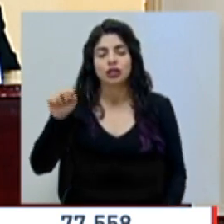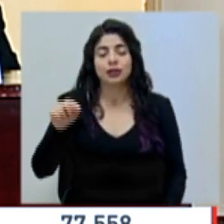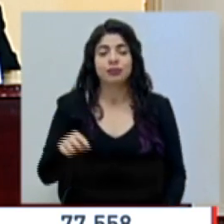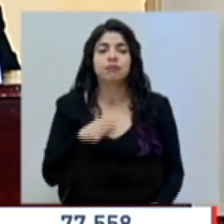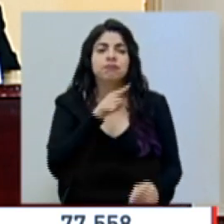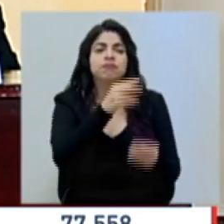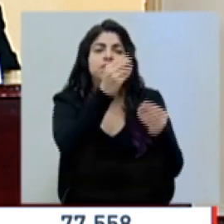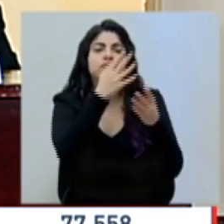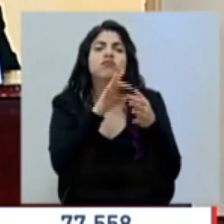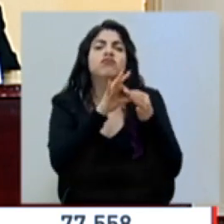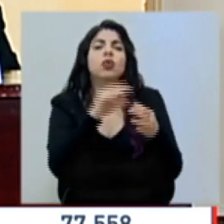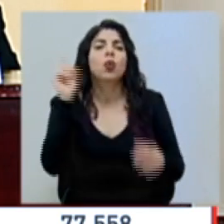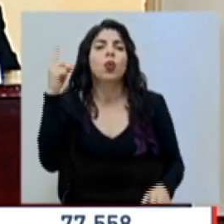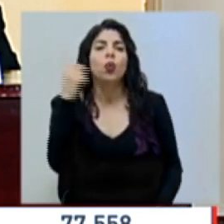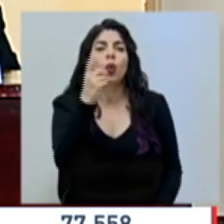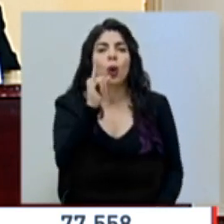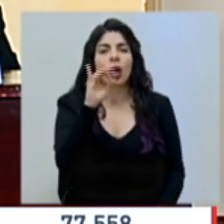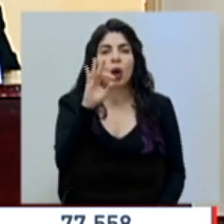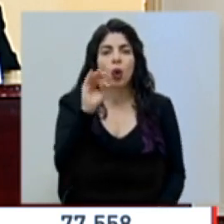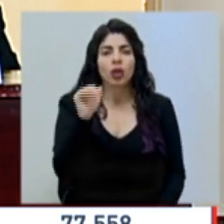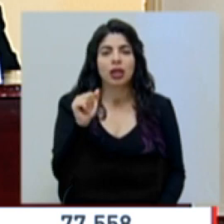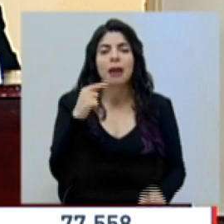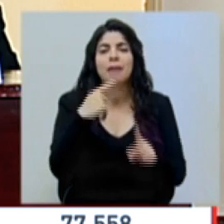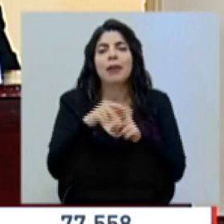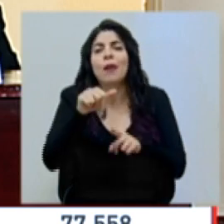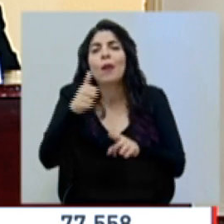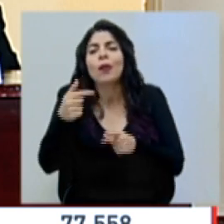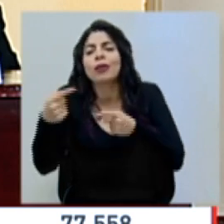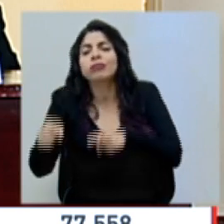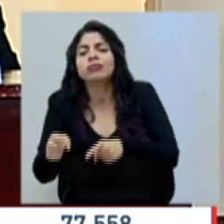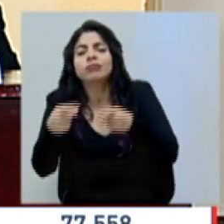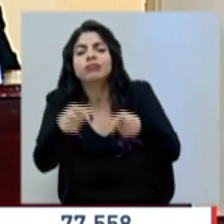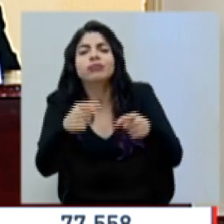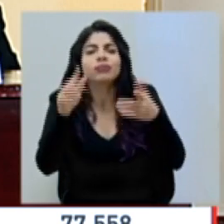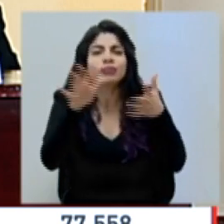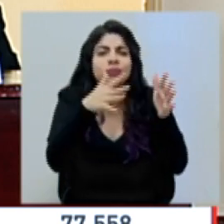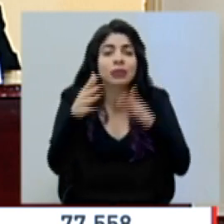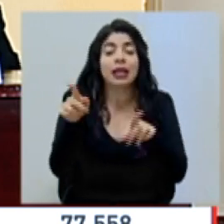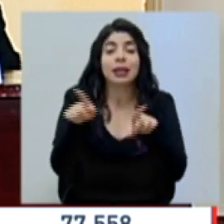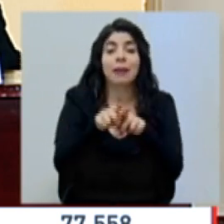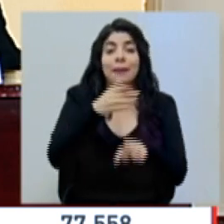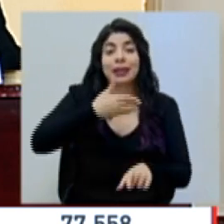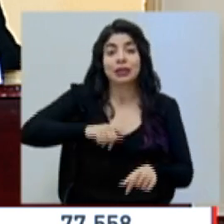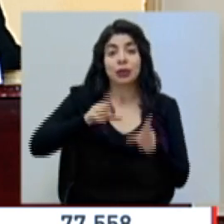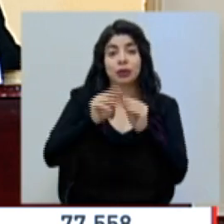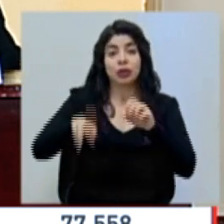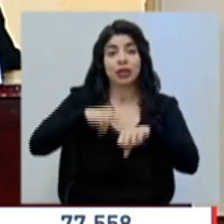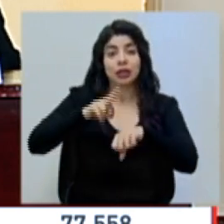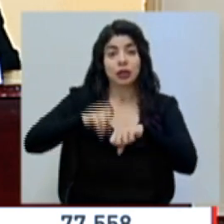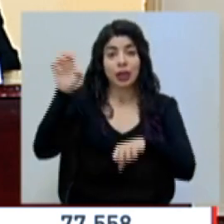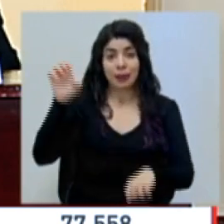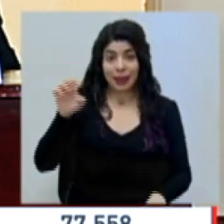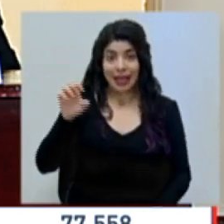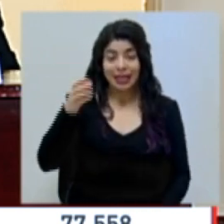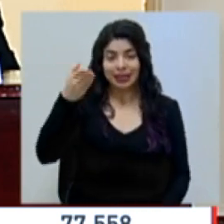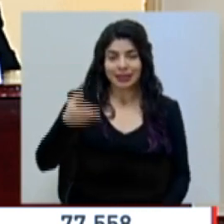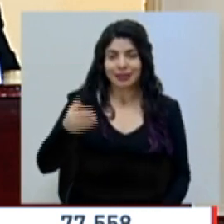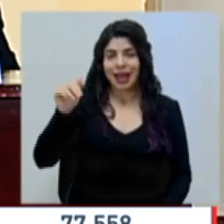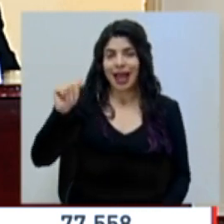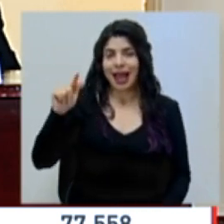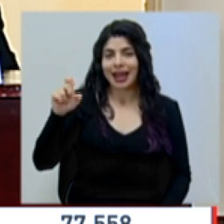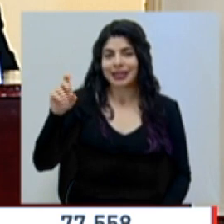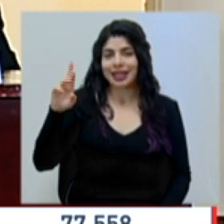el huracán Iota y otros fenómenos atmosféricos. Asimismo, el presidente de la Comisión Nacional de Emergencias, el señor